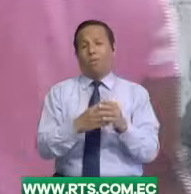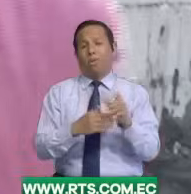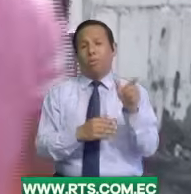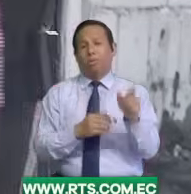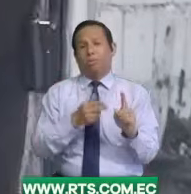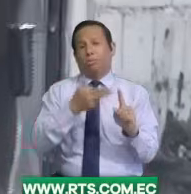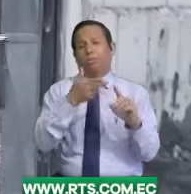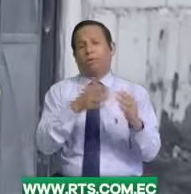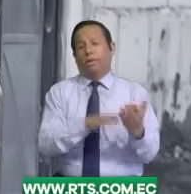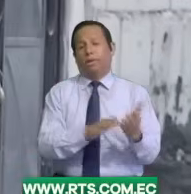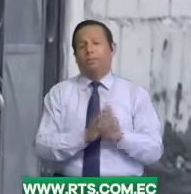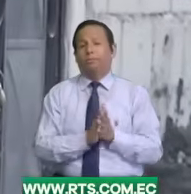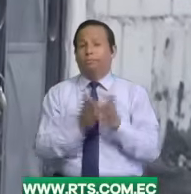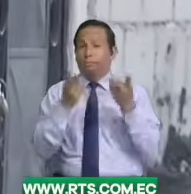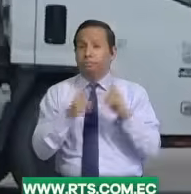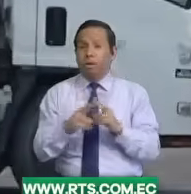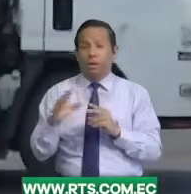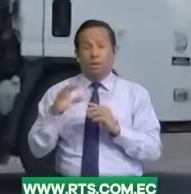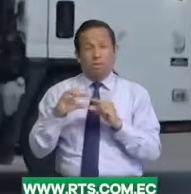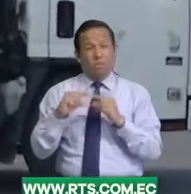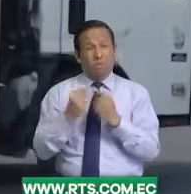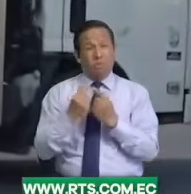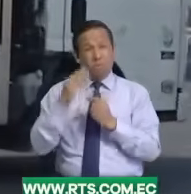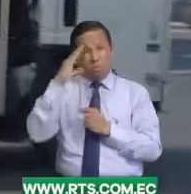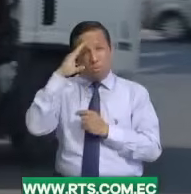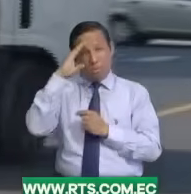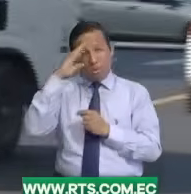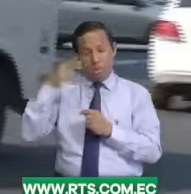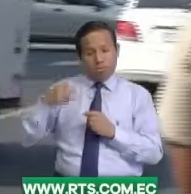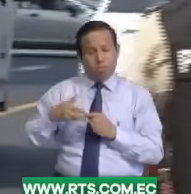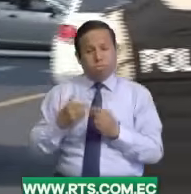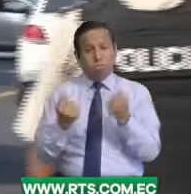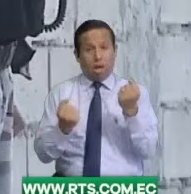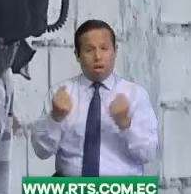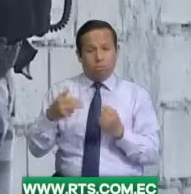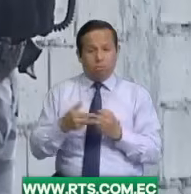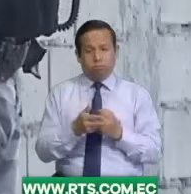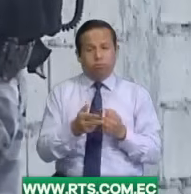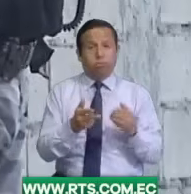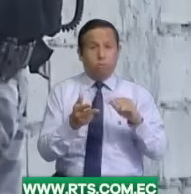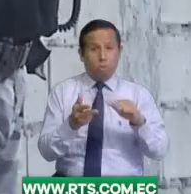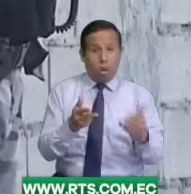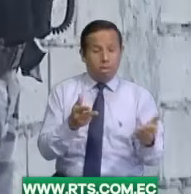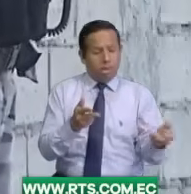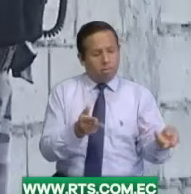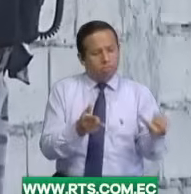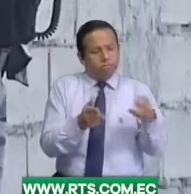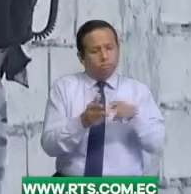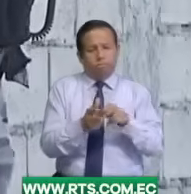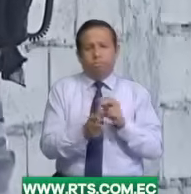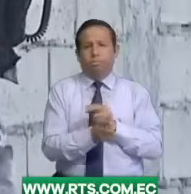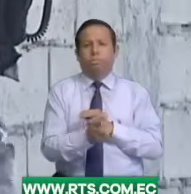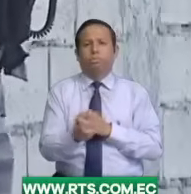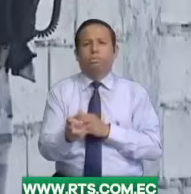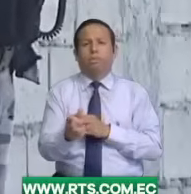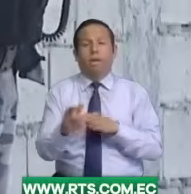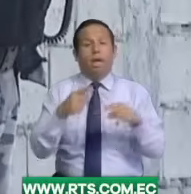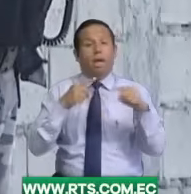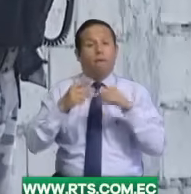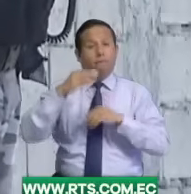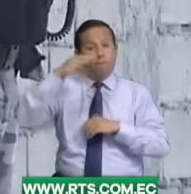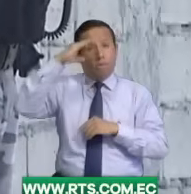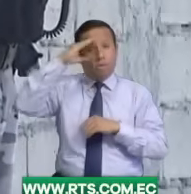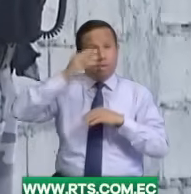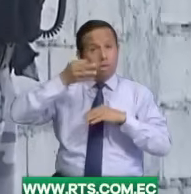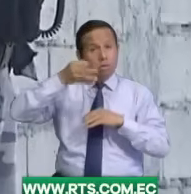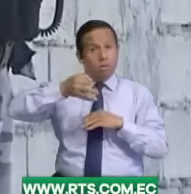violento. Asimismo, el personal de medicina legal realizó el levantamiento del cuerpo. Por su parte, el jefe del distrito Durán no ha dado